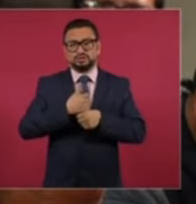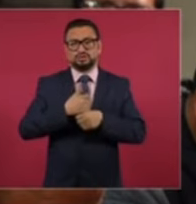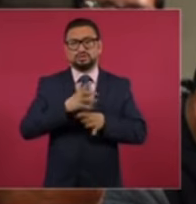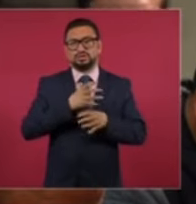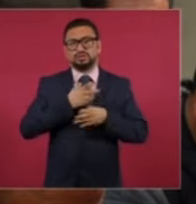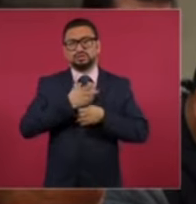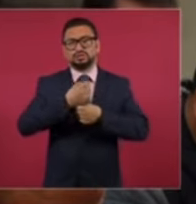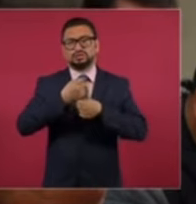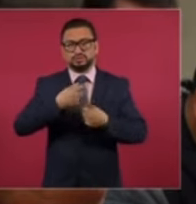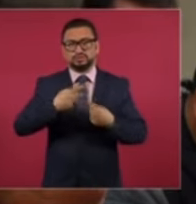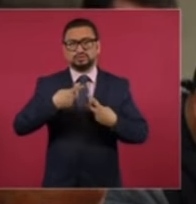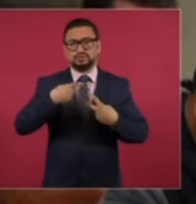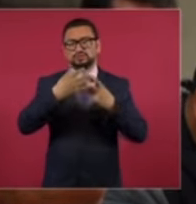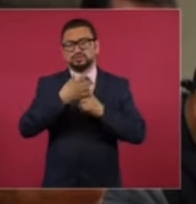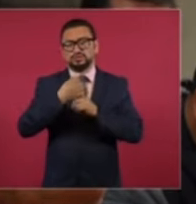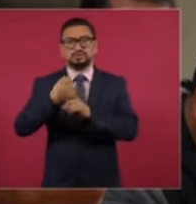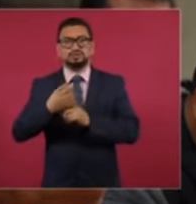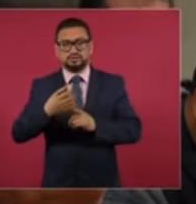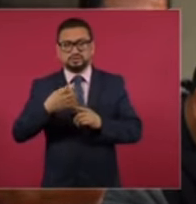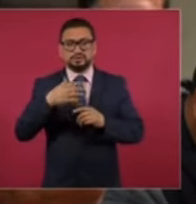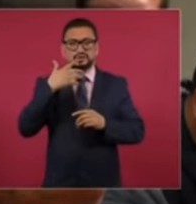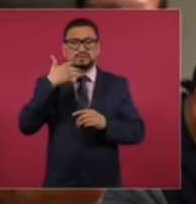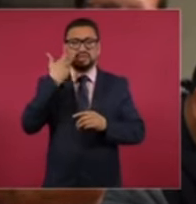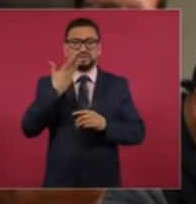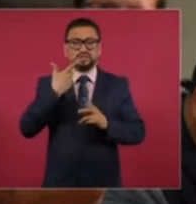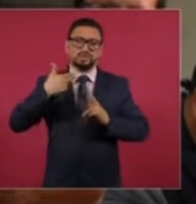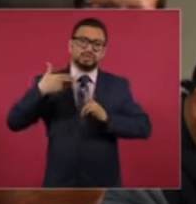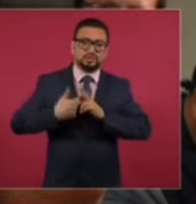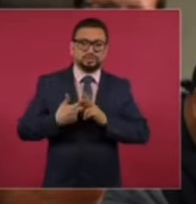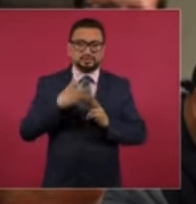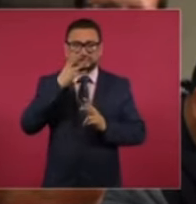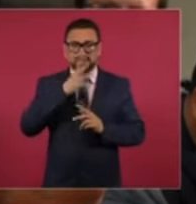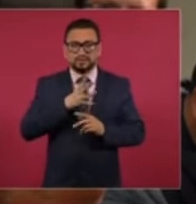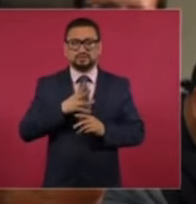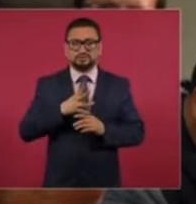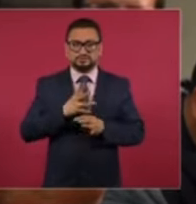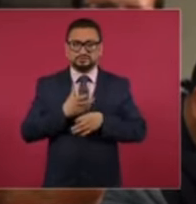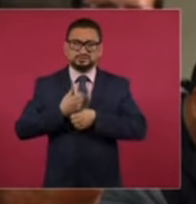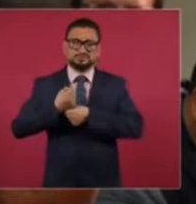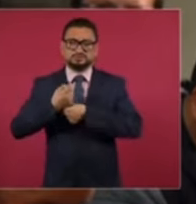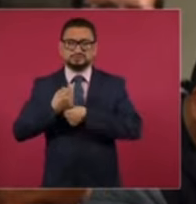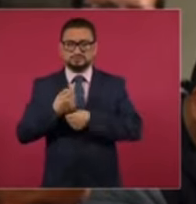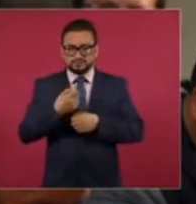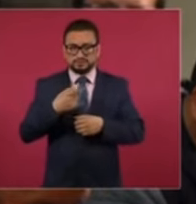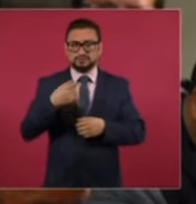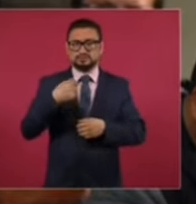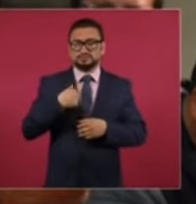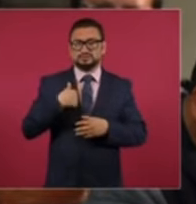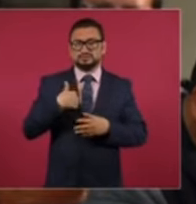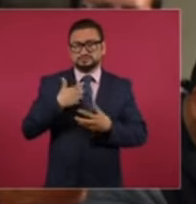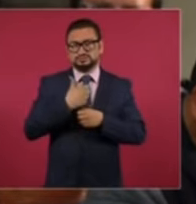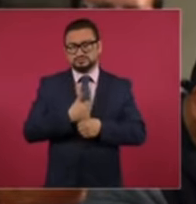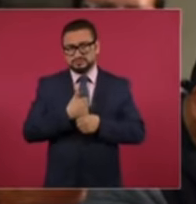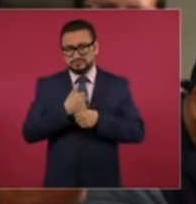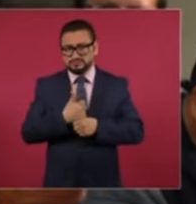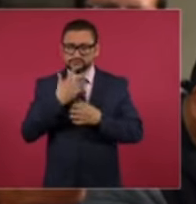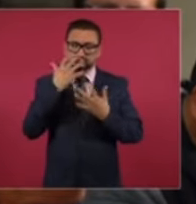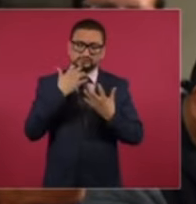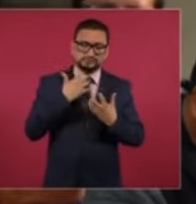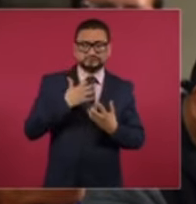libertad, siendo sometida a un intento de asesinato y a un terrible cautiverio. Este incidente, aunque doloroso